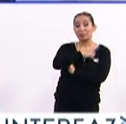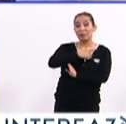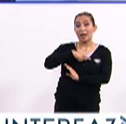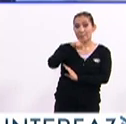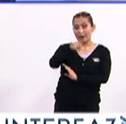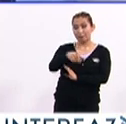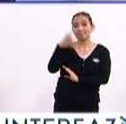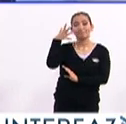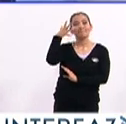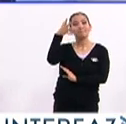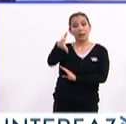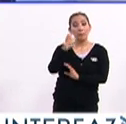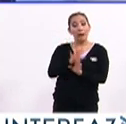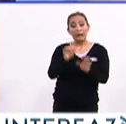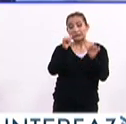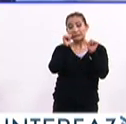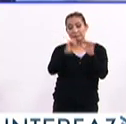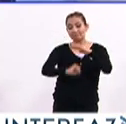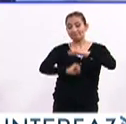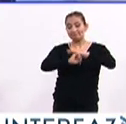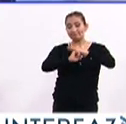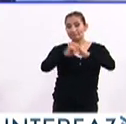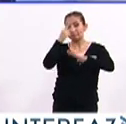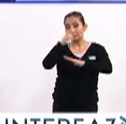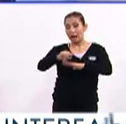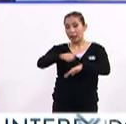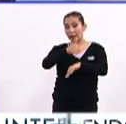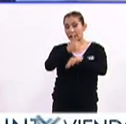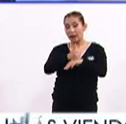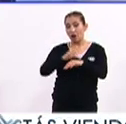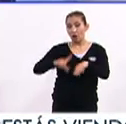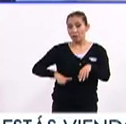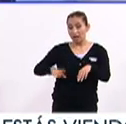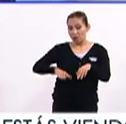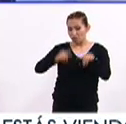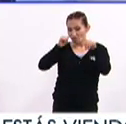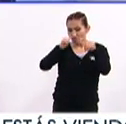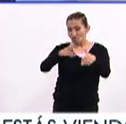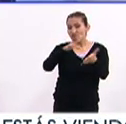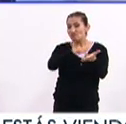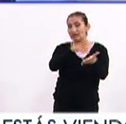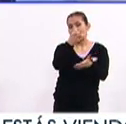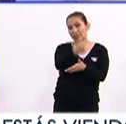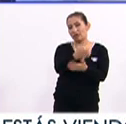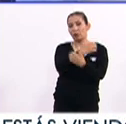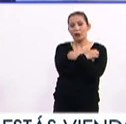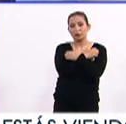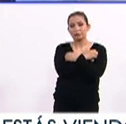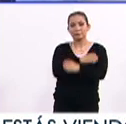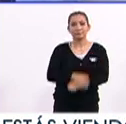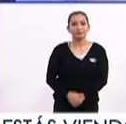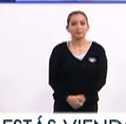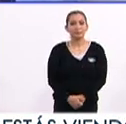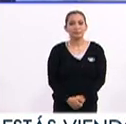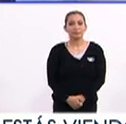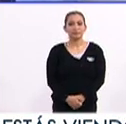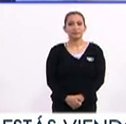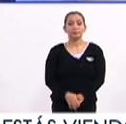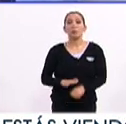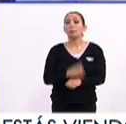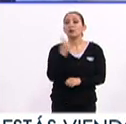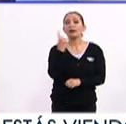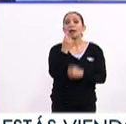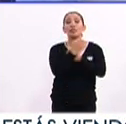y que ha de ser el principal pilar de inversión de nuestros gobiernos, Ese es la educación. Porque